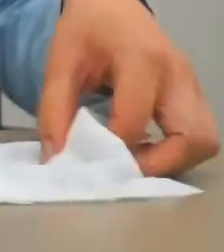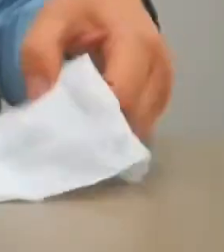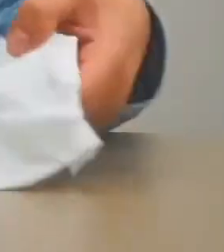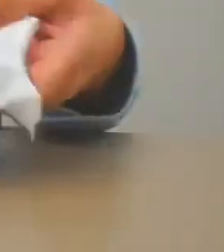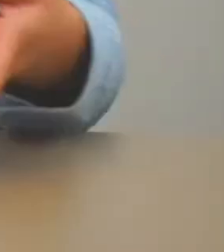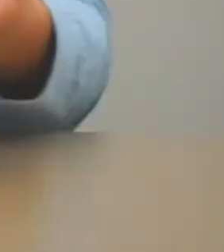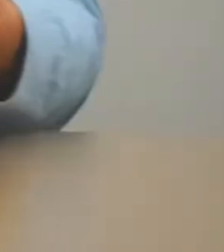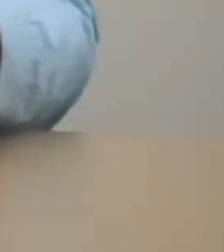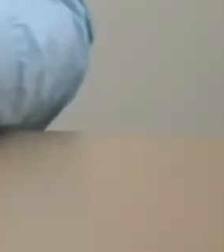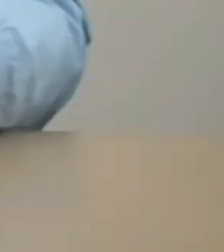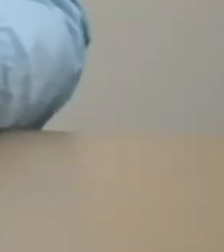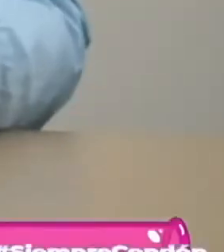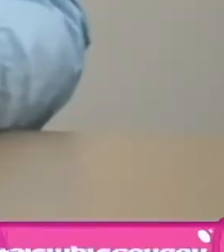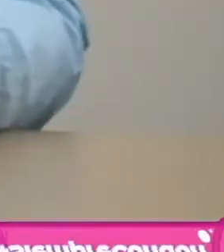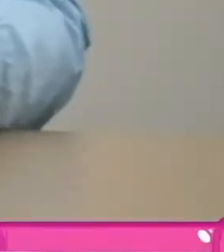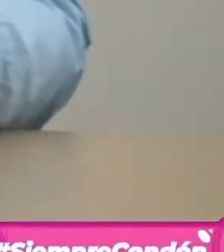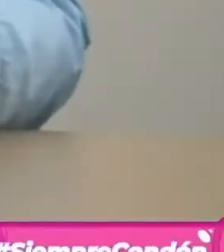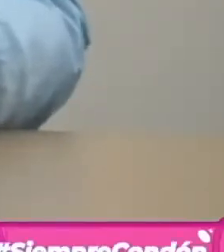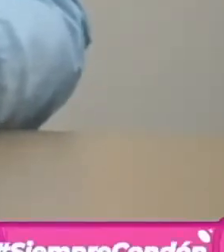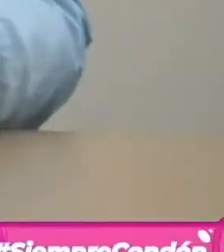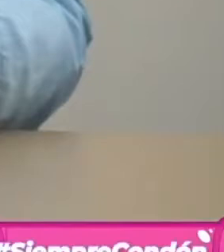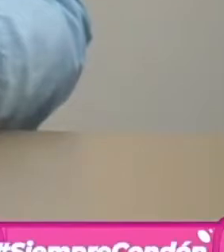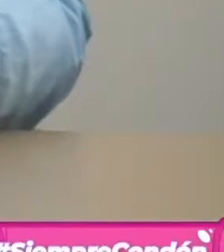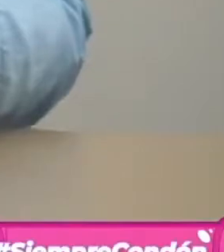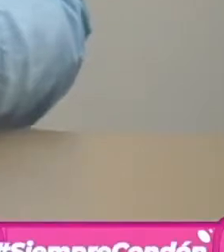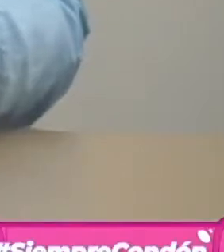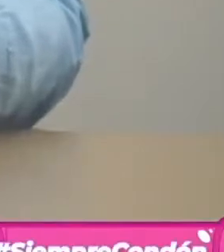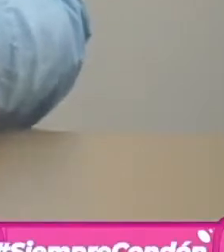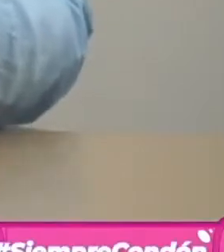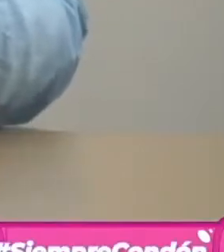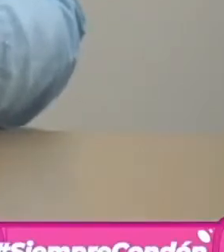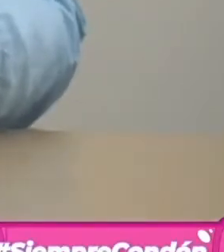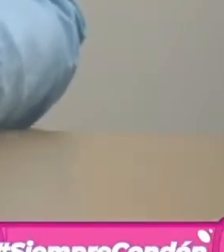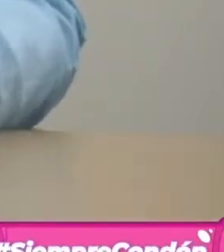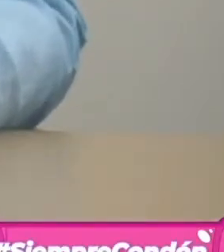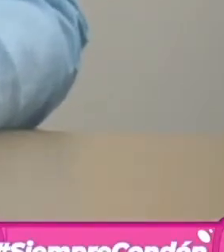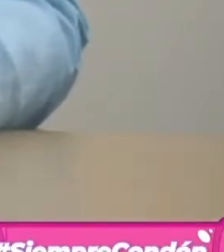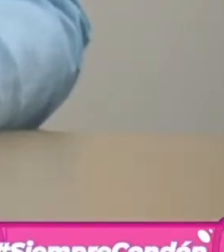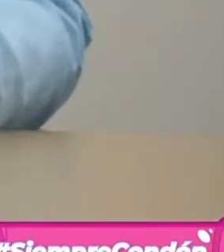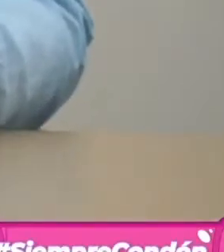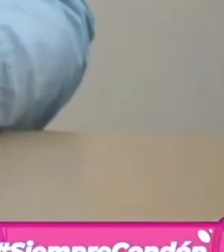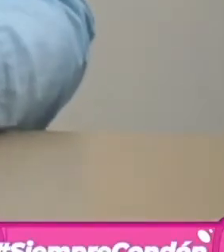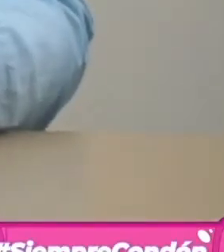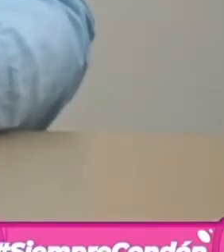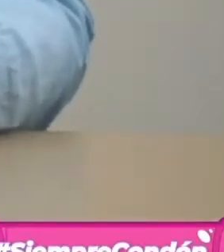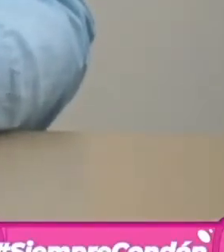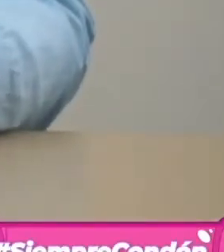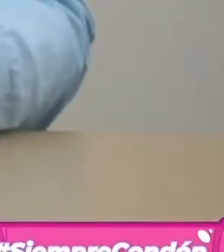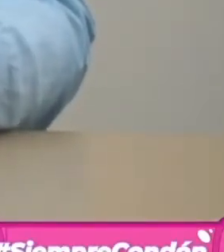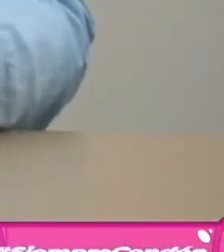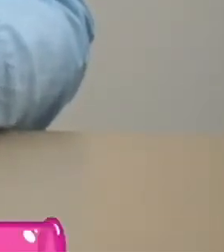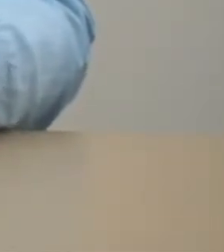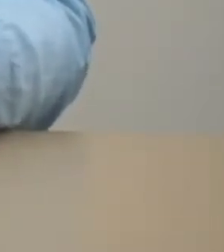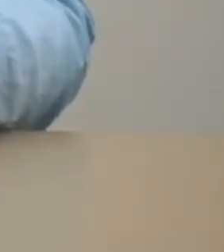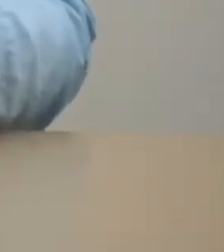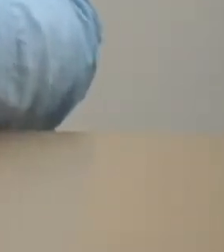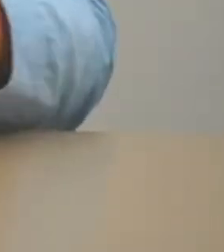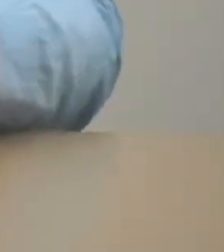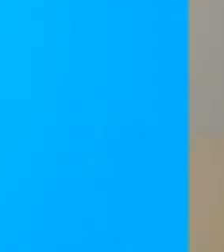Envuélvelo con papel y tíralo a la basura. No lo tires en el excusado ya que no es biodegradable y puede atascar la